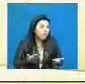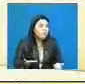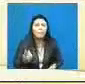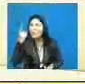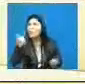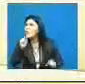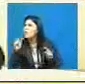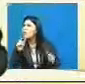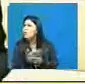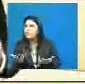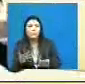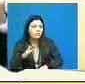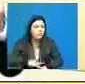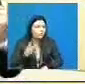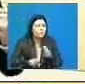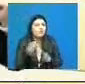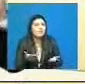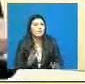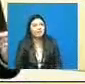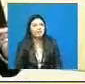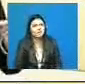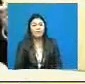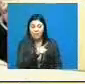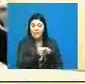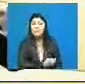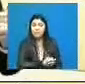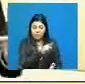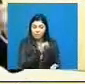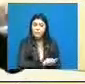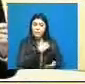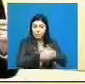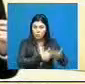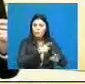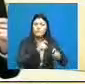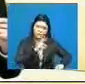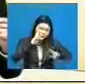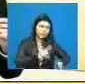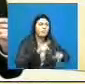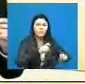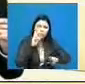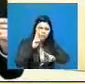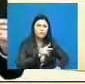política. En ese proceso se reconoce